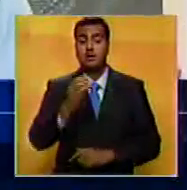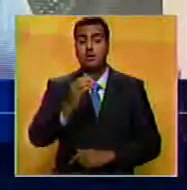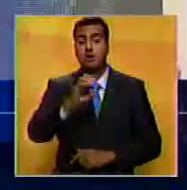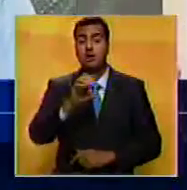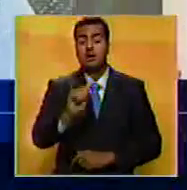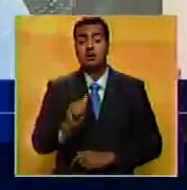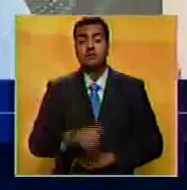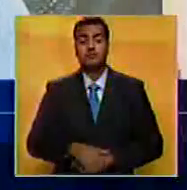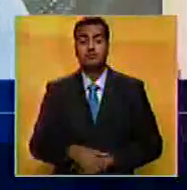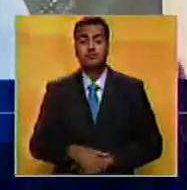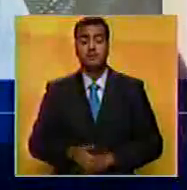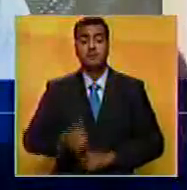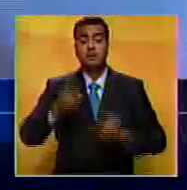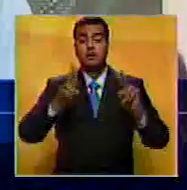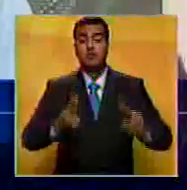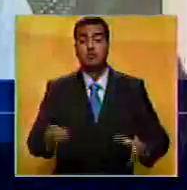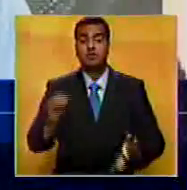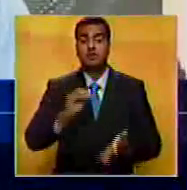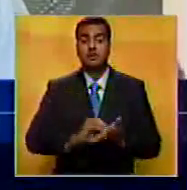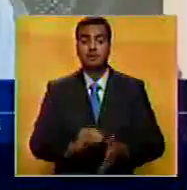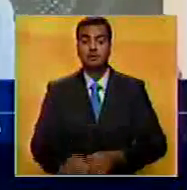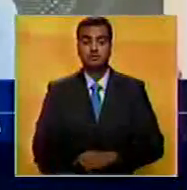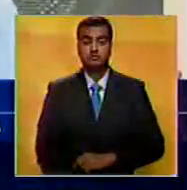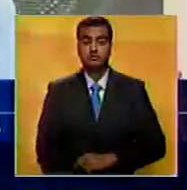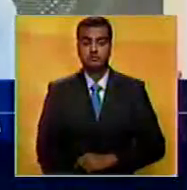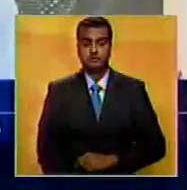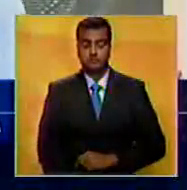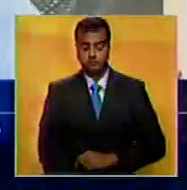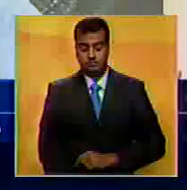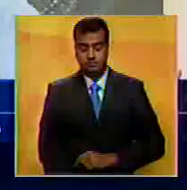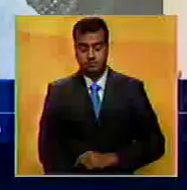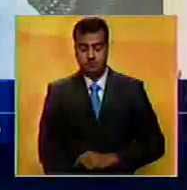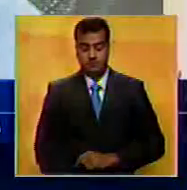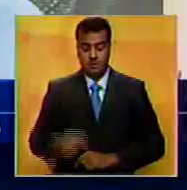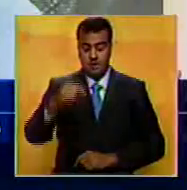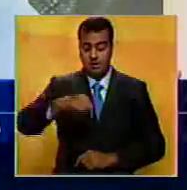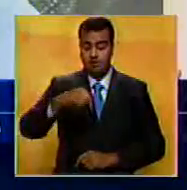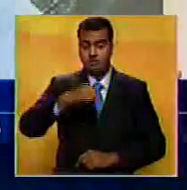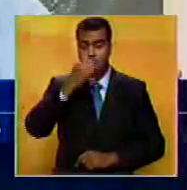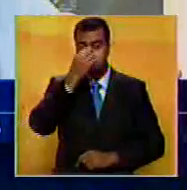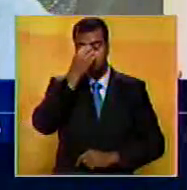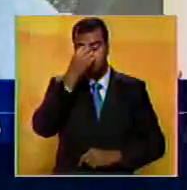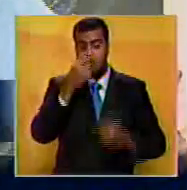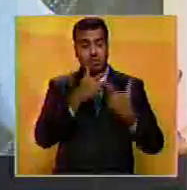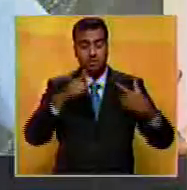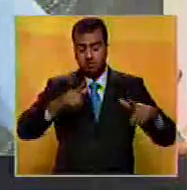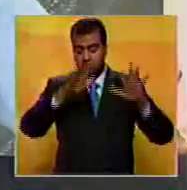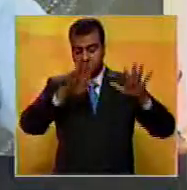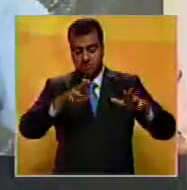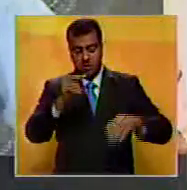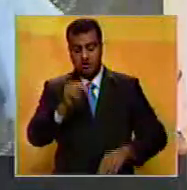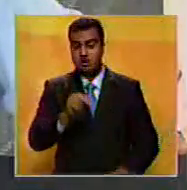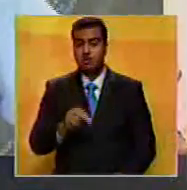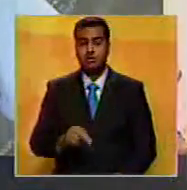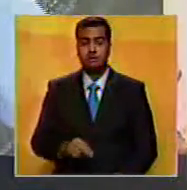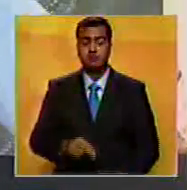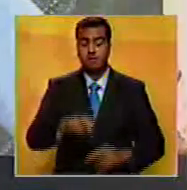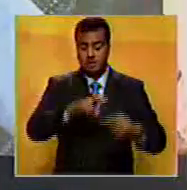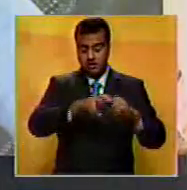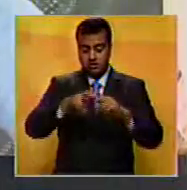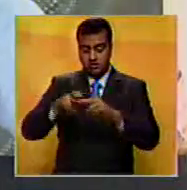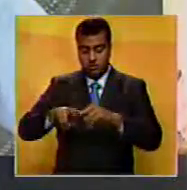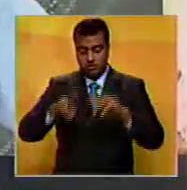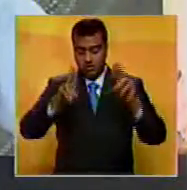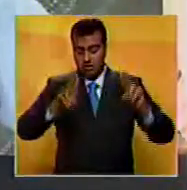OEA y más nunca volveremos. Ya hoy somos libres y no reconocemos ninguna reunión,